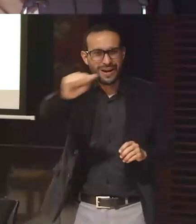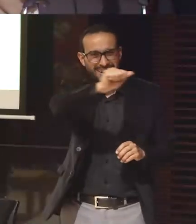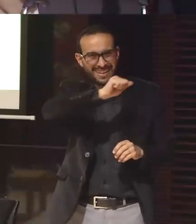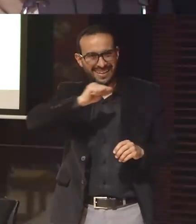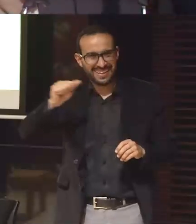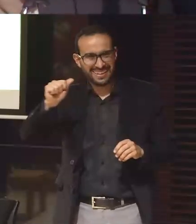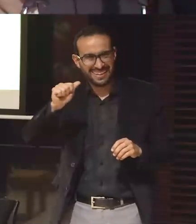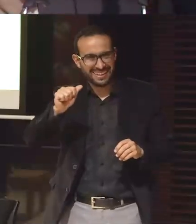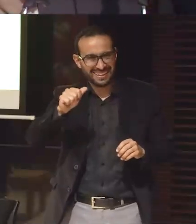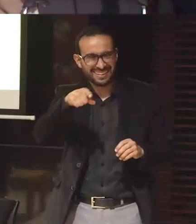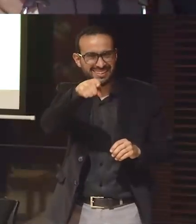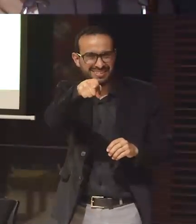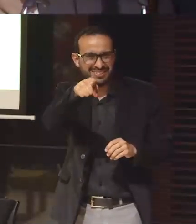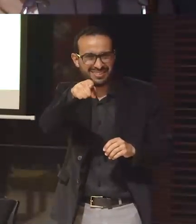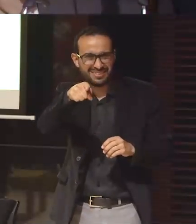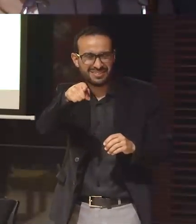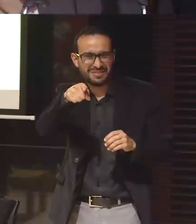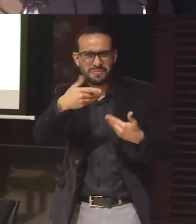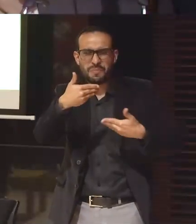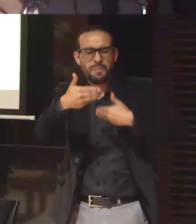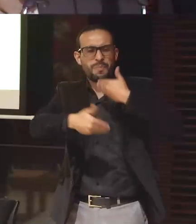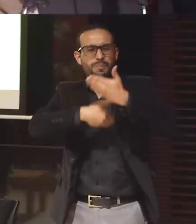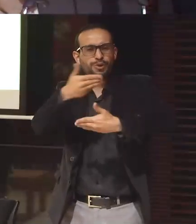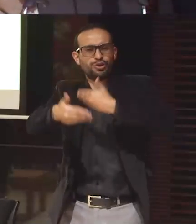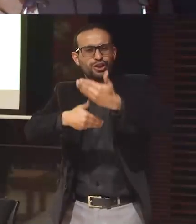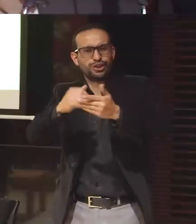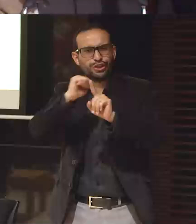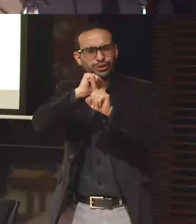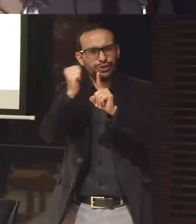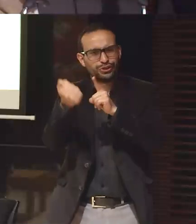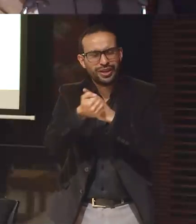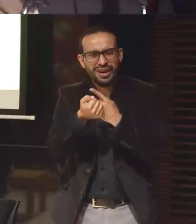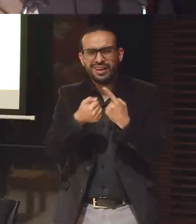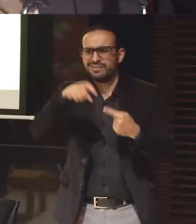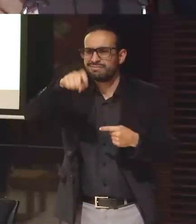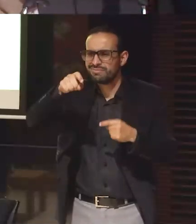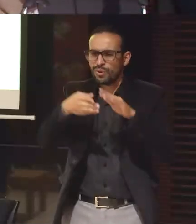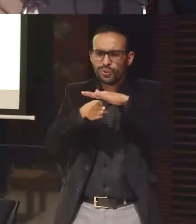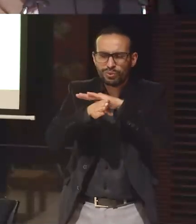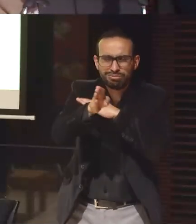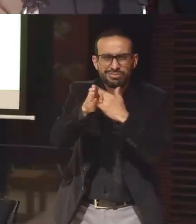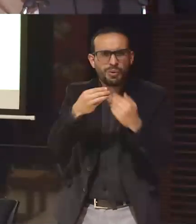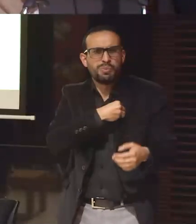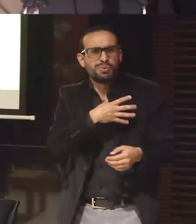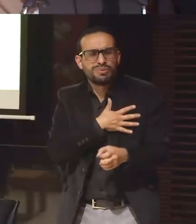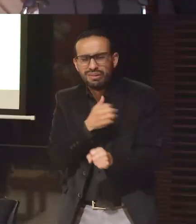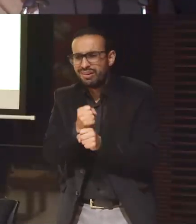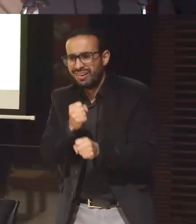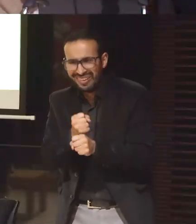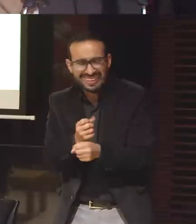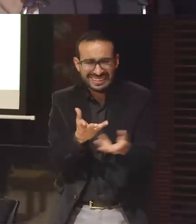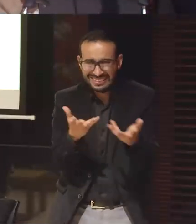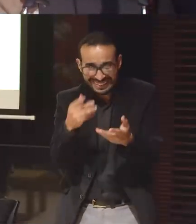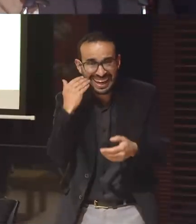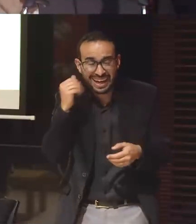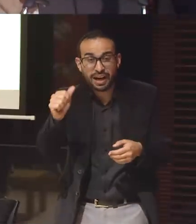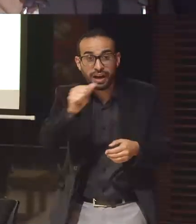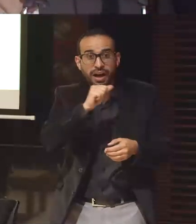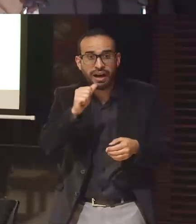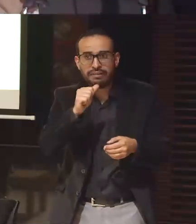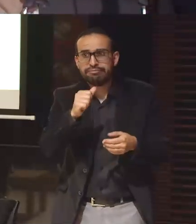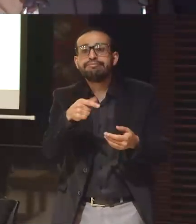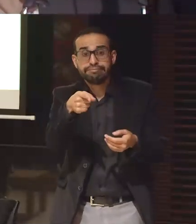están en un proceso de ascenso social y que necesitan acceder a nuevas oportunidades laborales. ¿Y para eso qué hay que hacer? Pues llegar a la